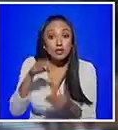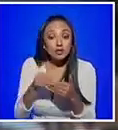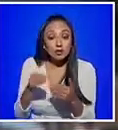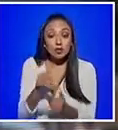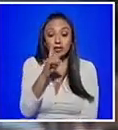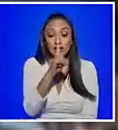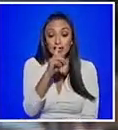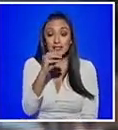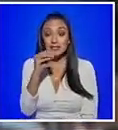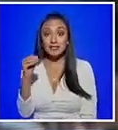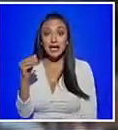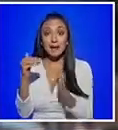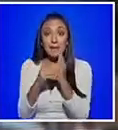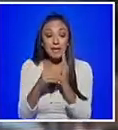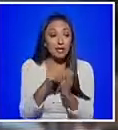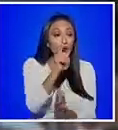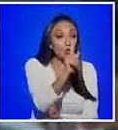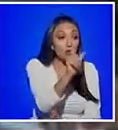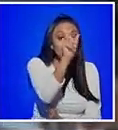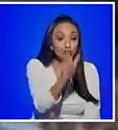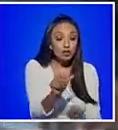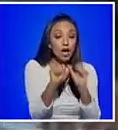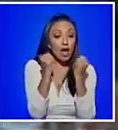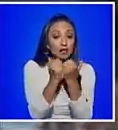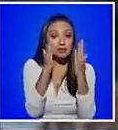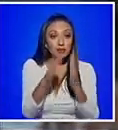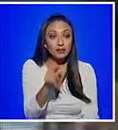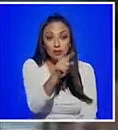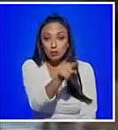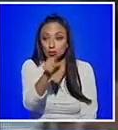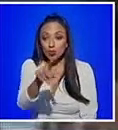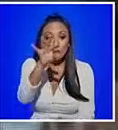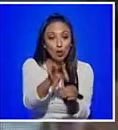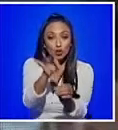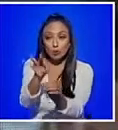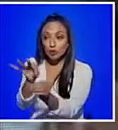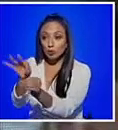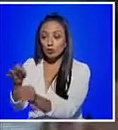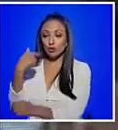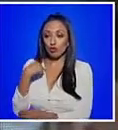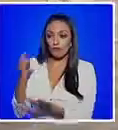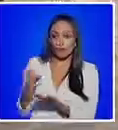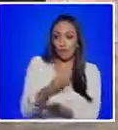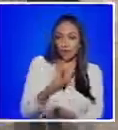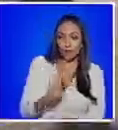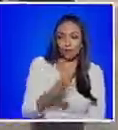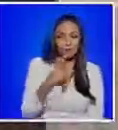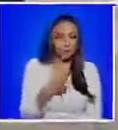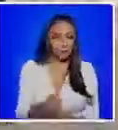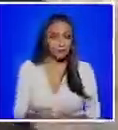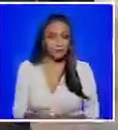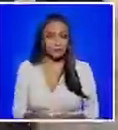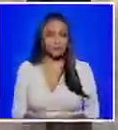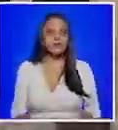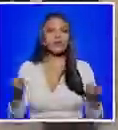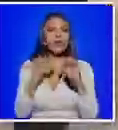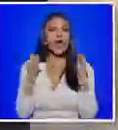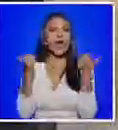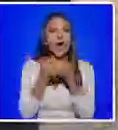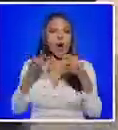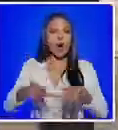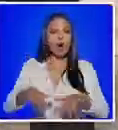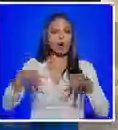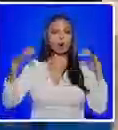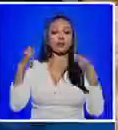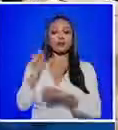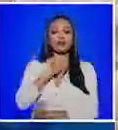por cada asambleísta que votó por su destitución. Paul Romero con la nota. La audiencia se instaló en el Complejo